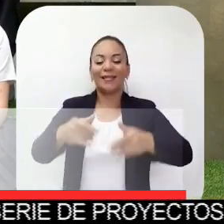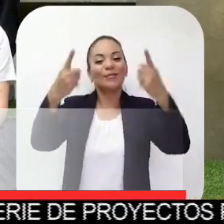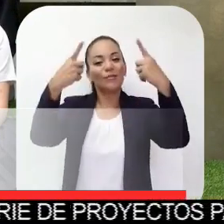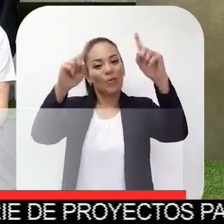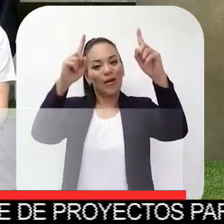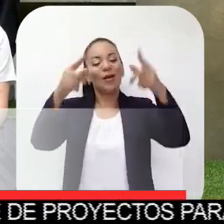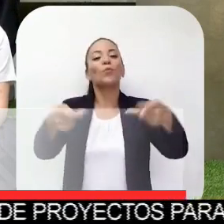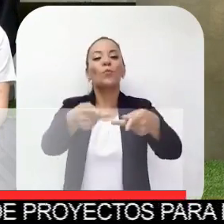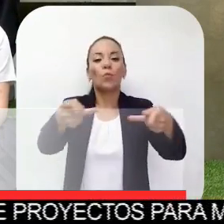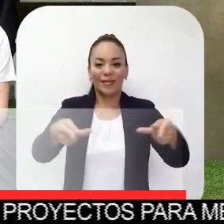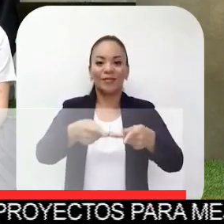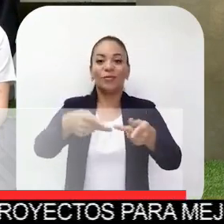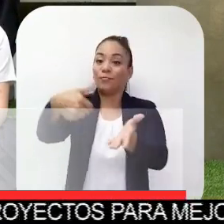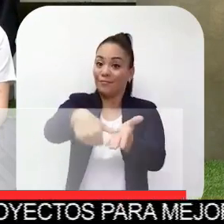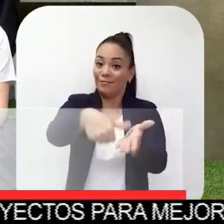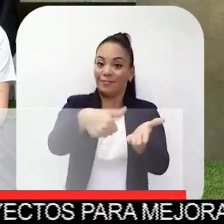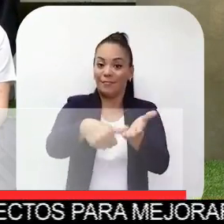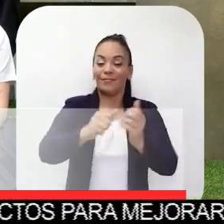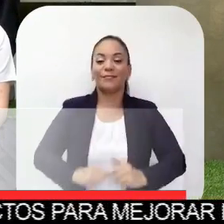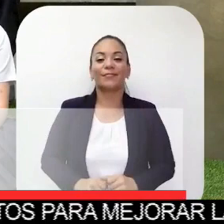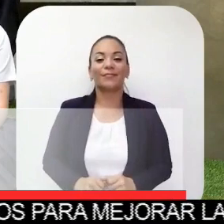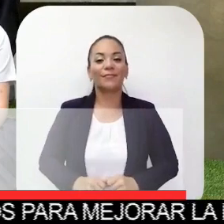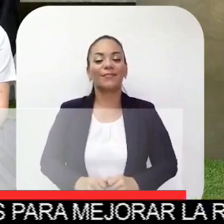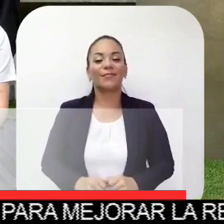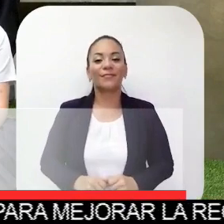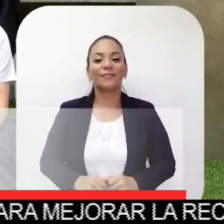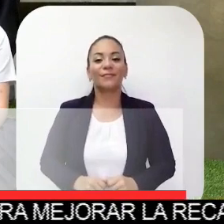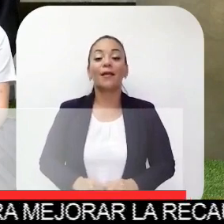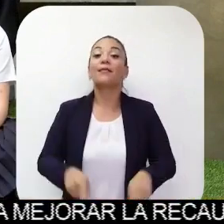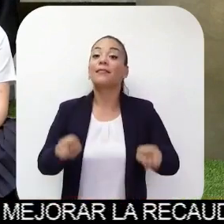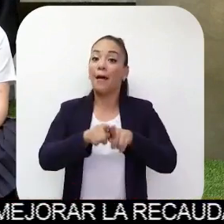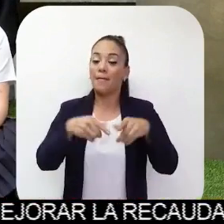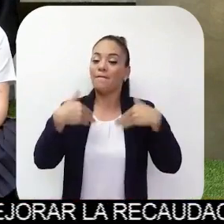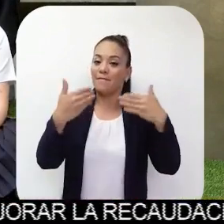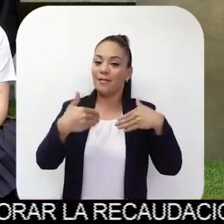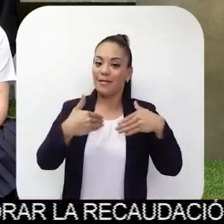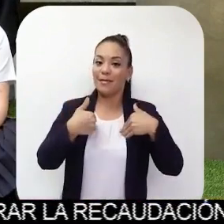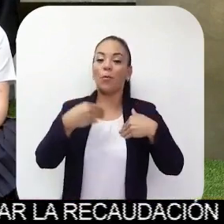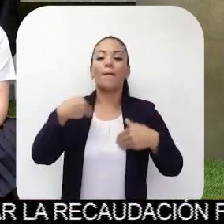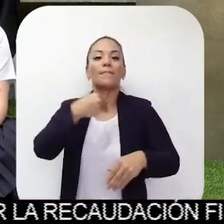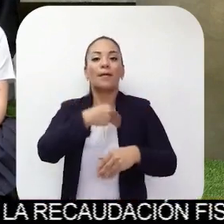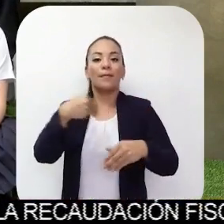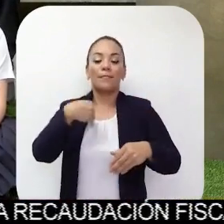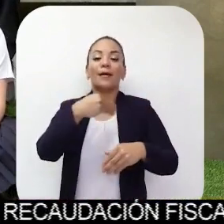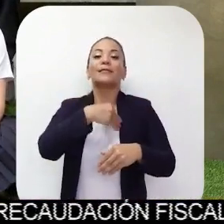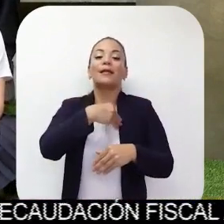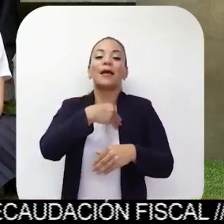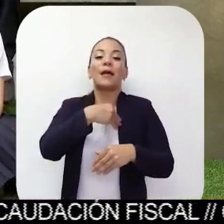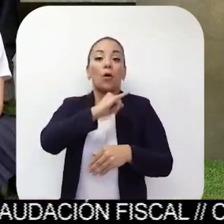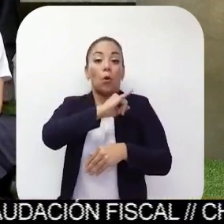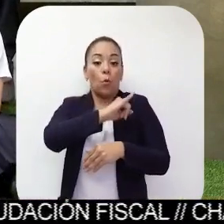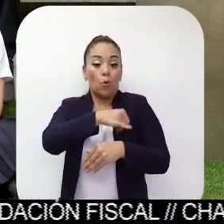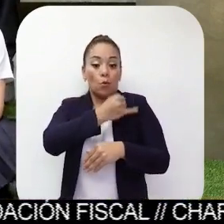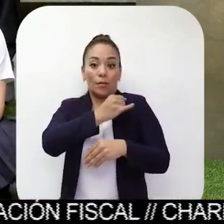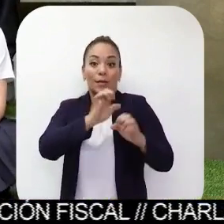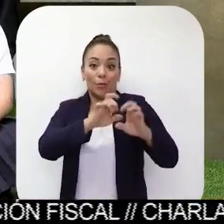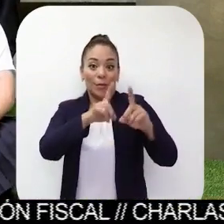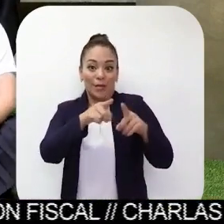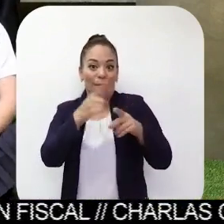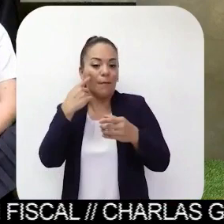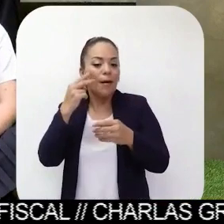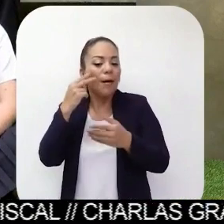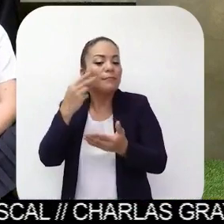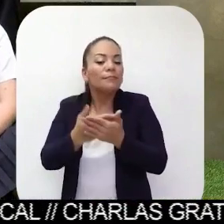esos puestos electorales, a los miembros de las juntas electorales también que van